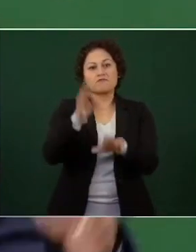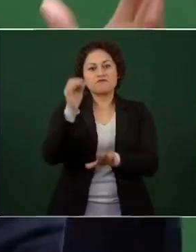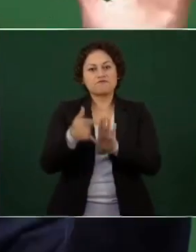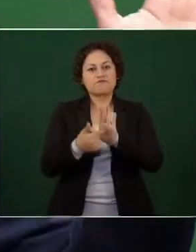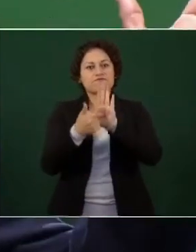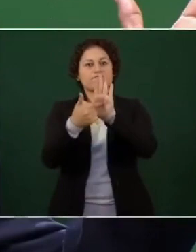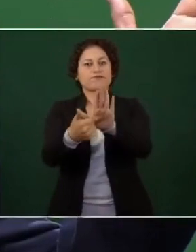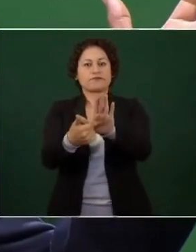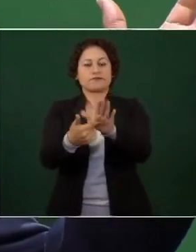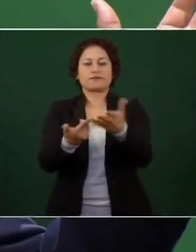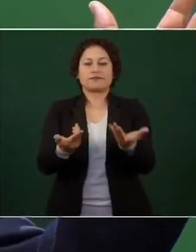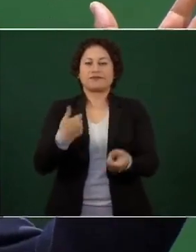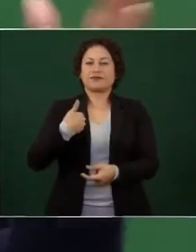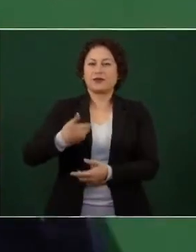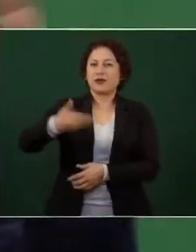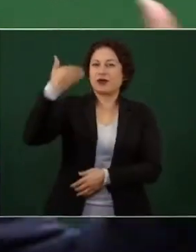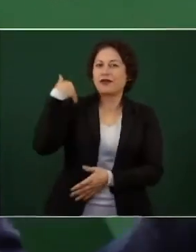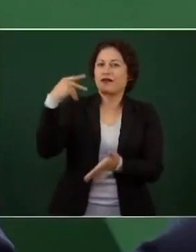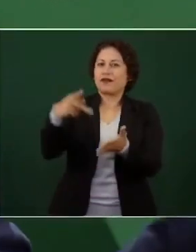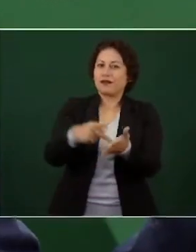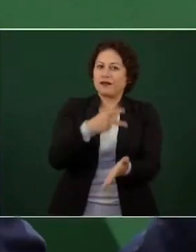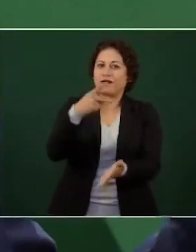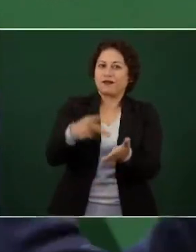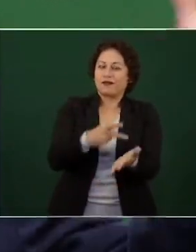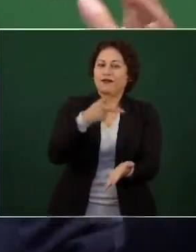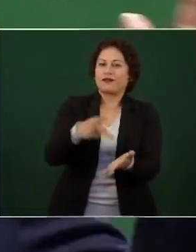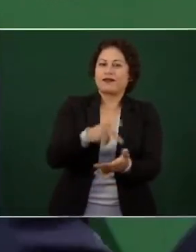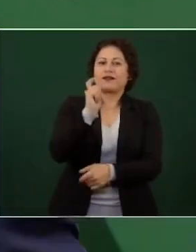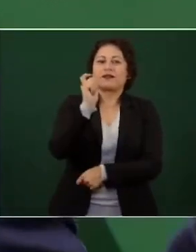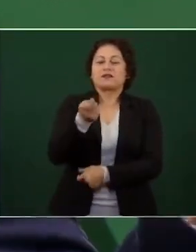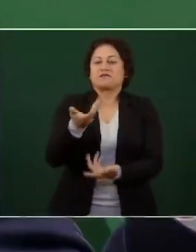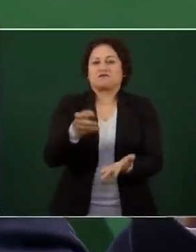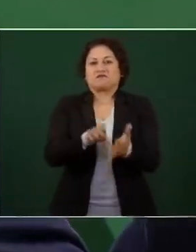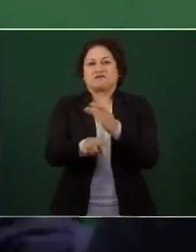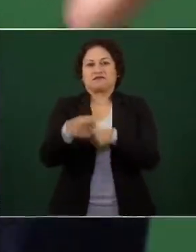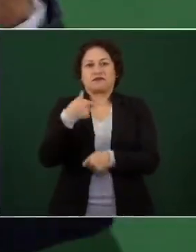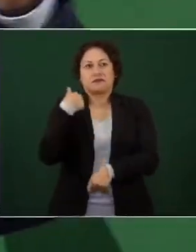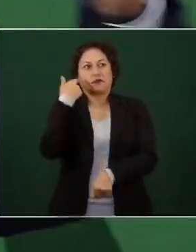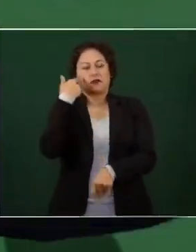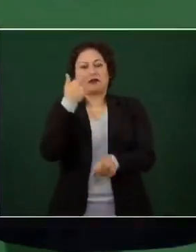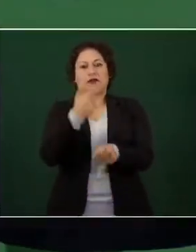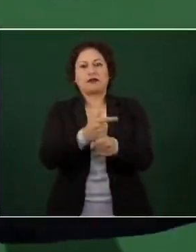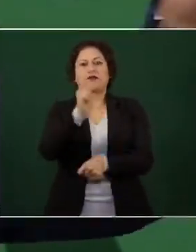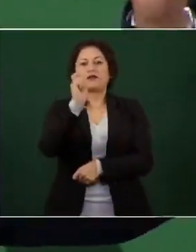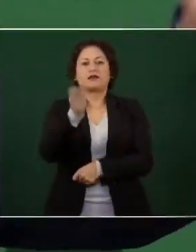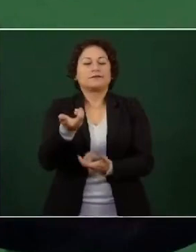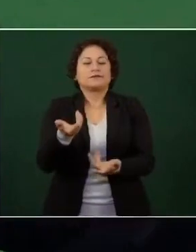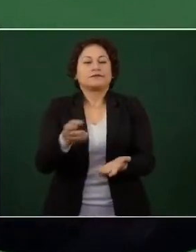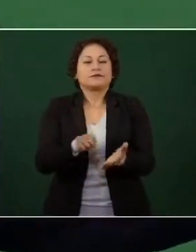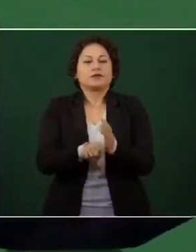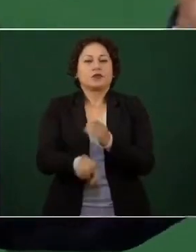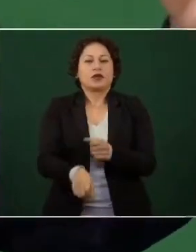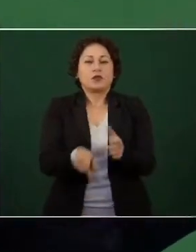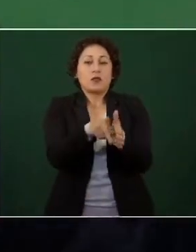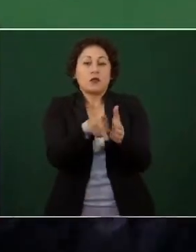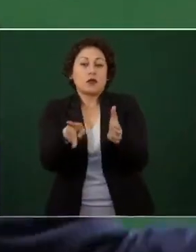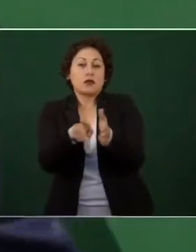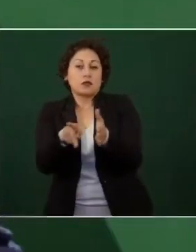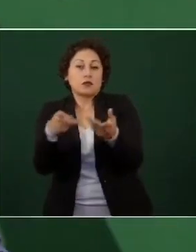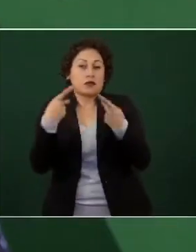Ya lo he dicho varias veces, me llamaba la atención de que los llevaba a los periodistas más